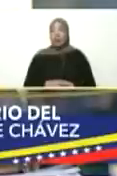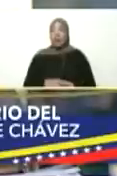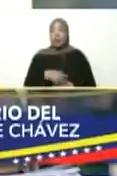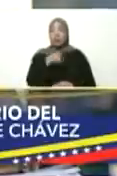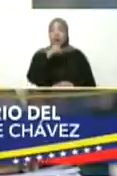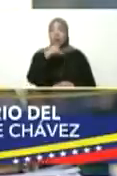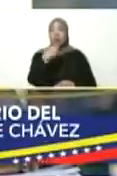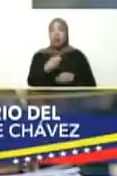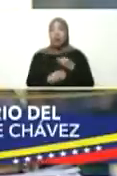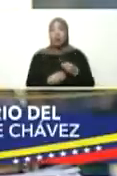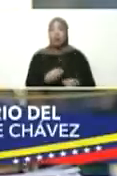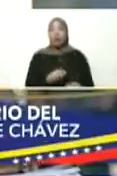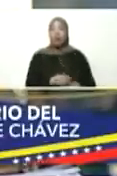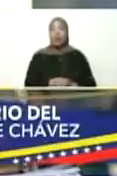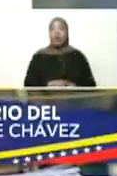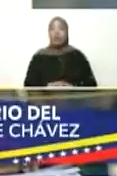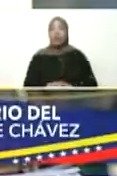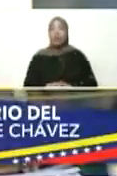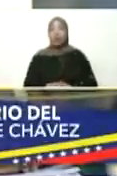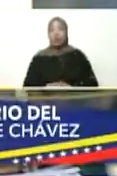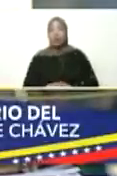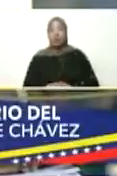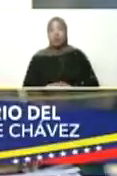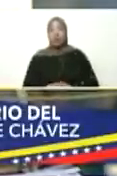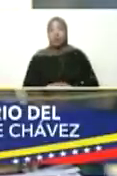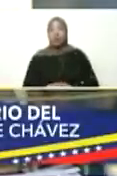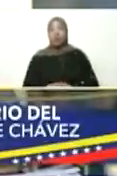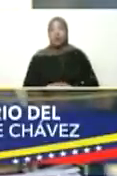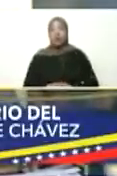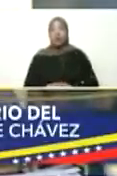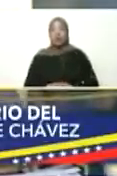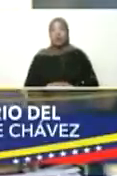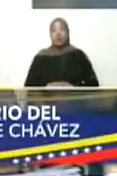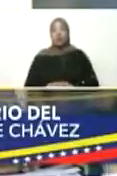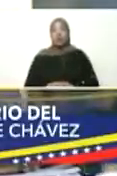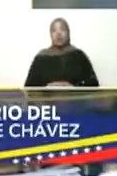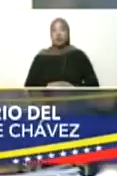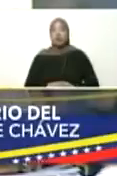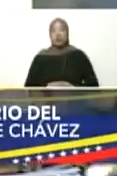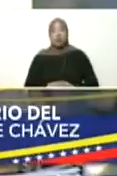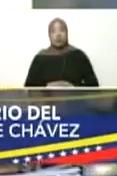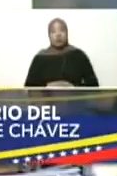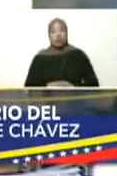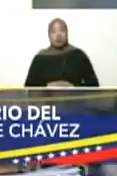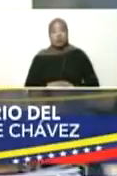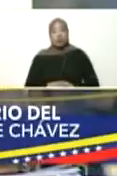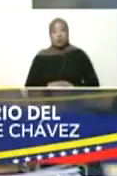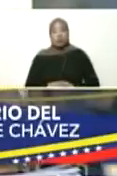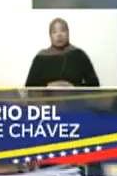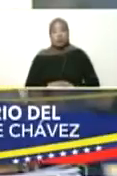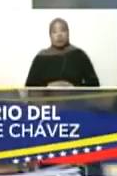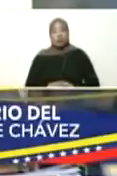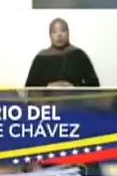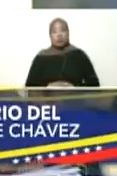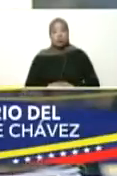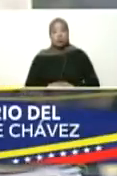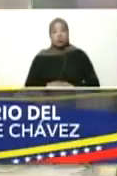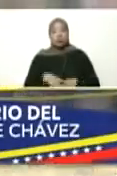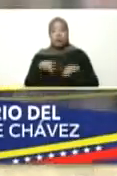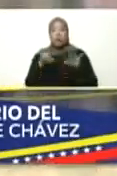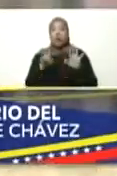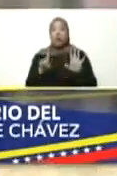que me dijo Arriaza cuando llegué aquí. Mire, el contrato solamente logramos hasta las 6 el sol. Porque a las 6 se va el